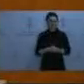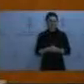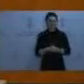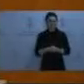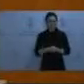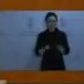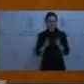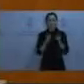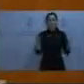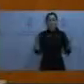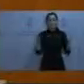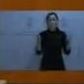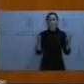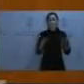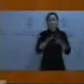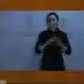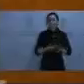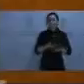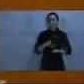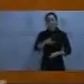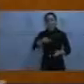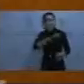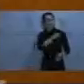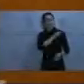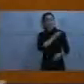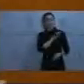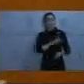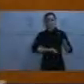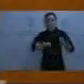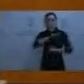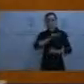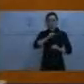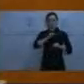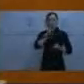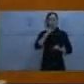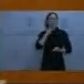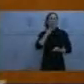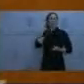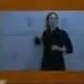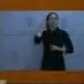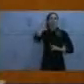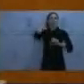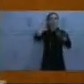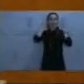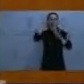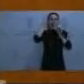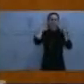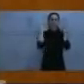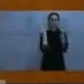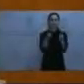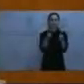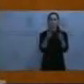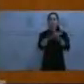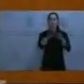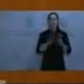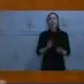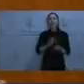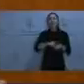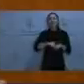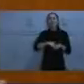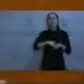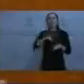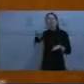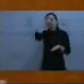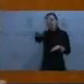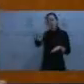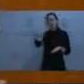pues le pedí soluciones. Usted hablaba de la fauna salvaje. Ahora resulta que los culpables de la enfermedad,